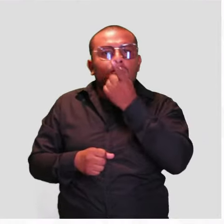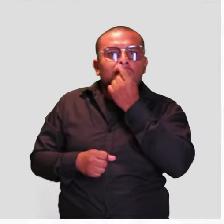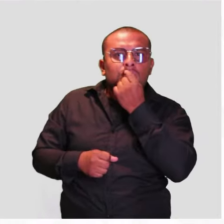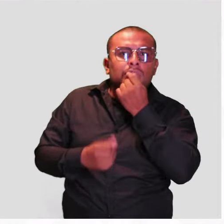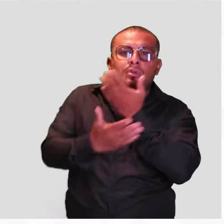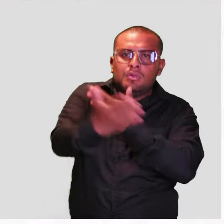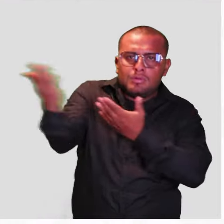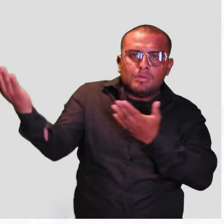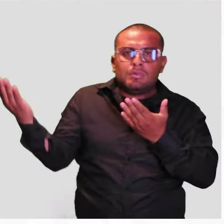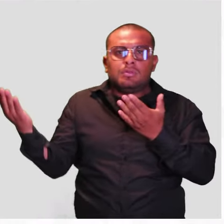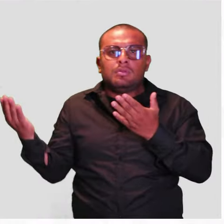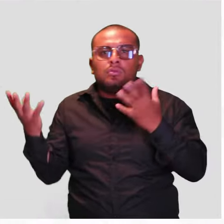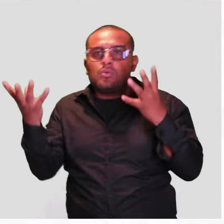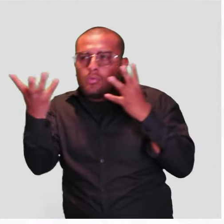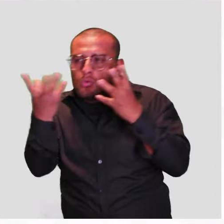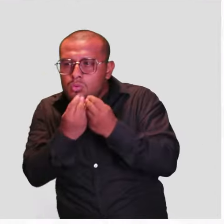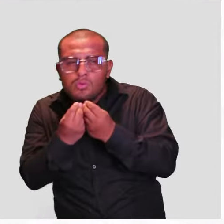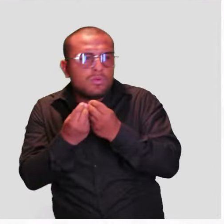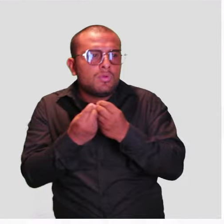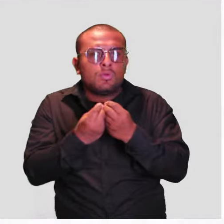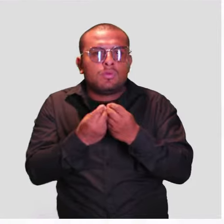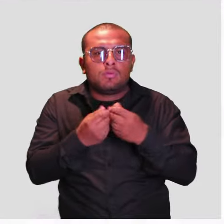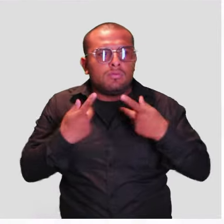Esa es...